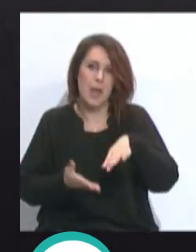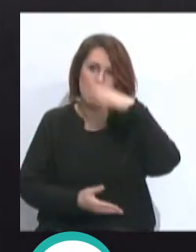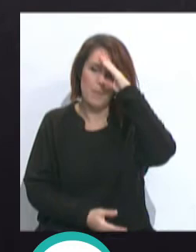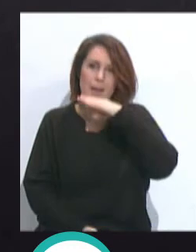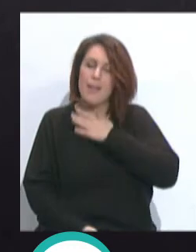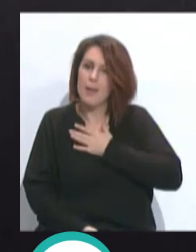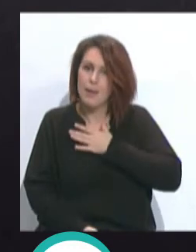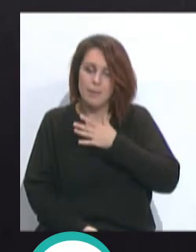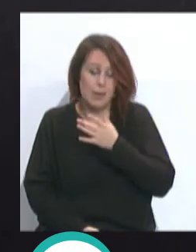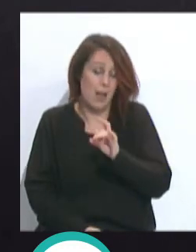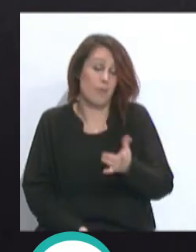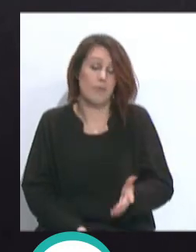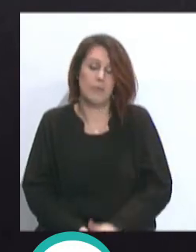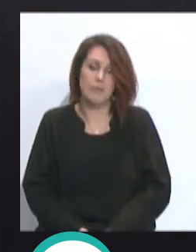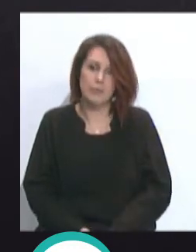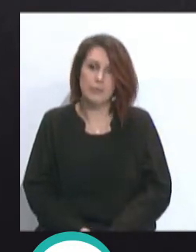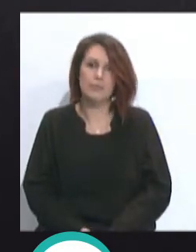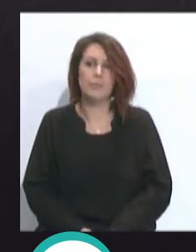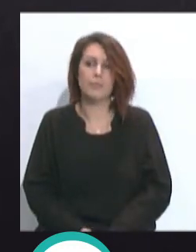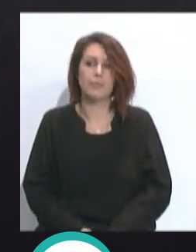padre, por supuesto,